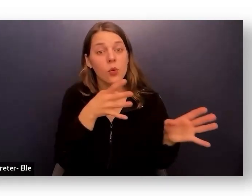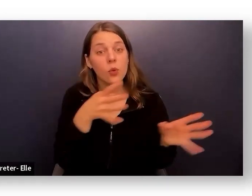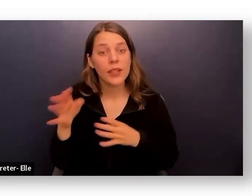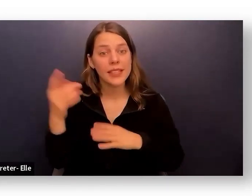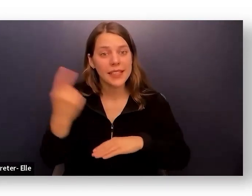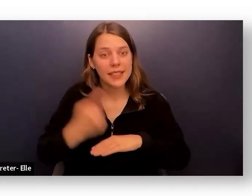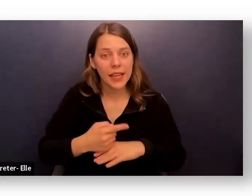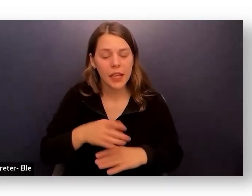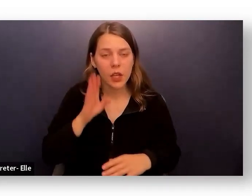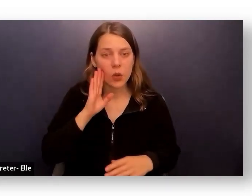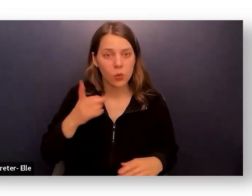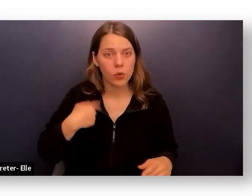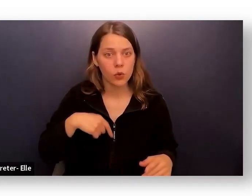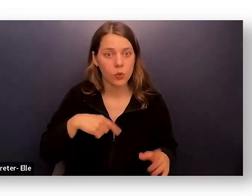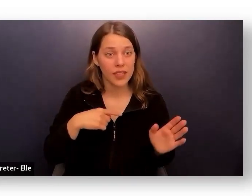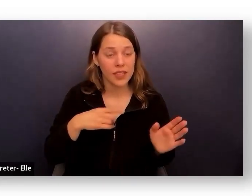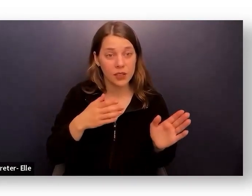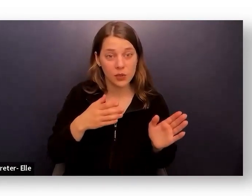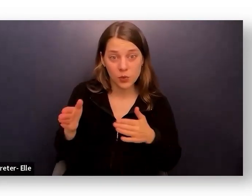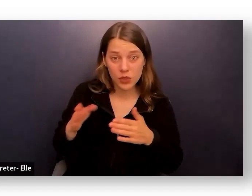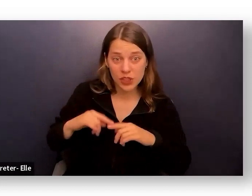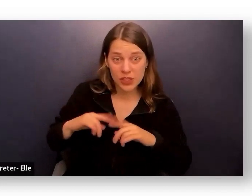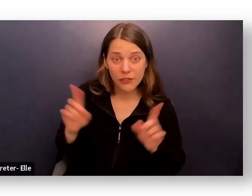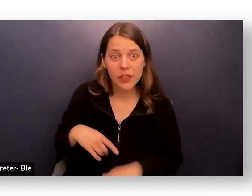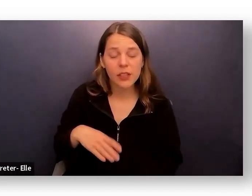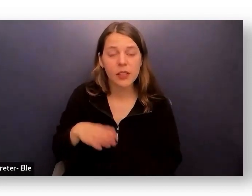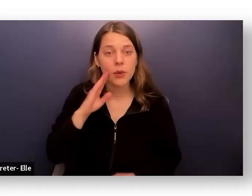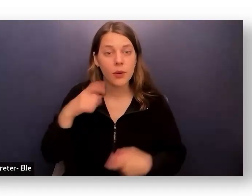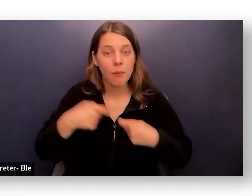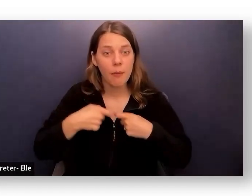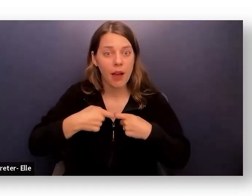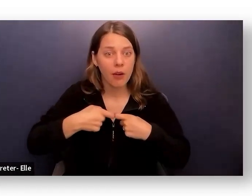voy a hablar de los niveles del sistema.